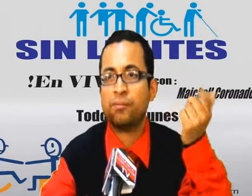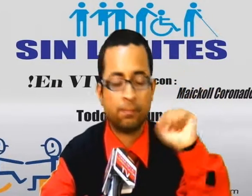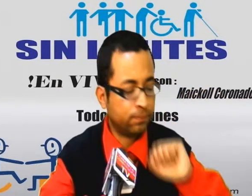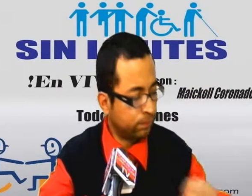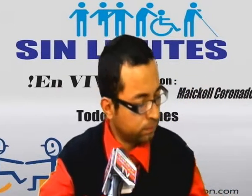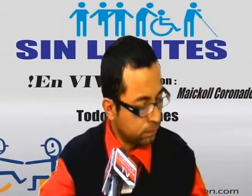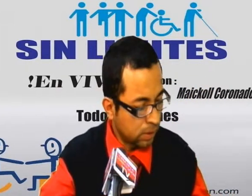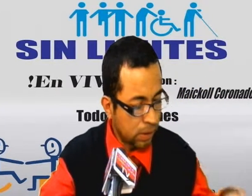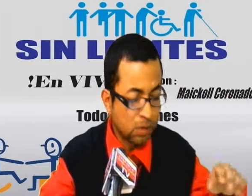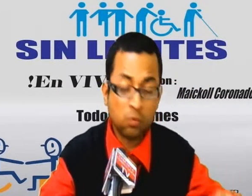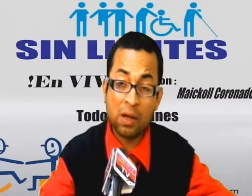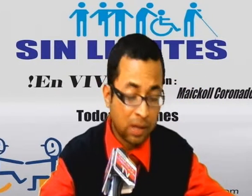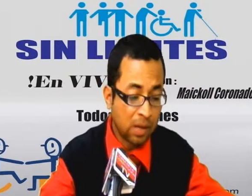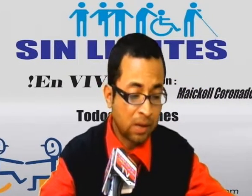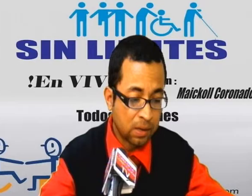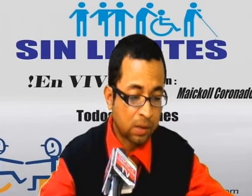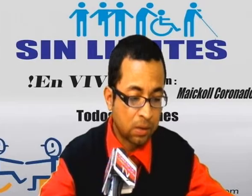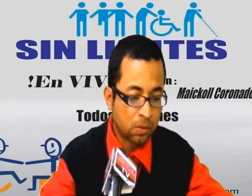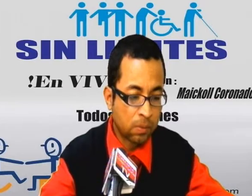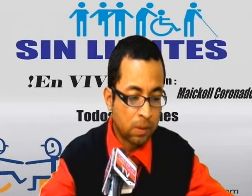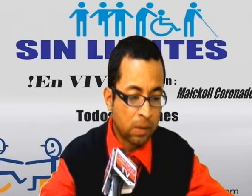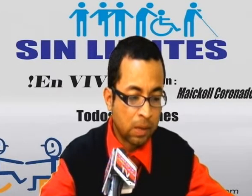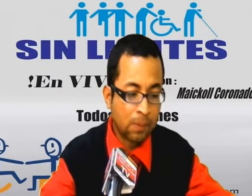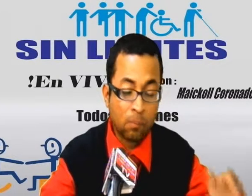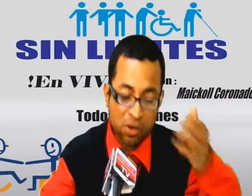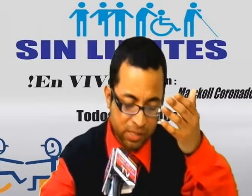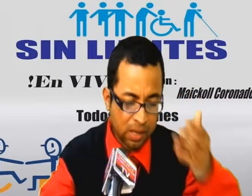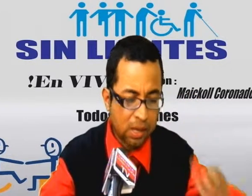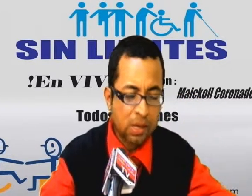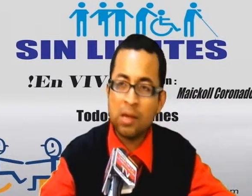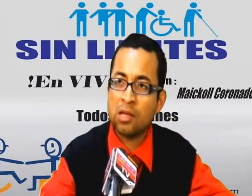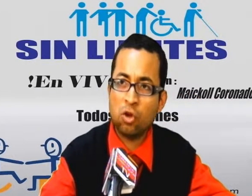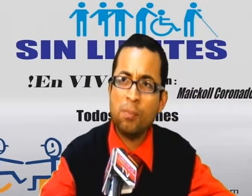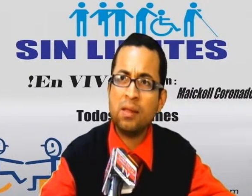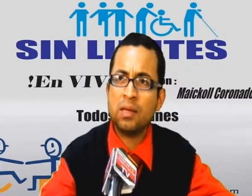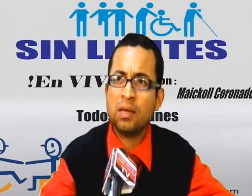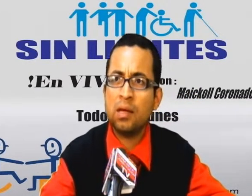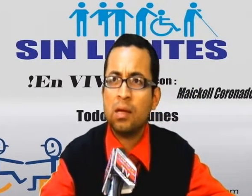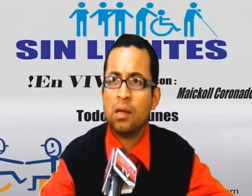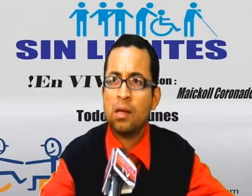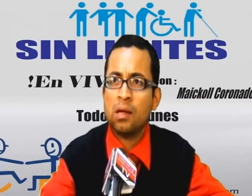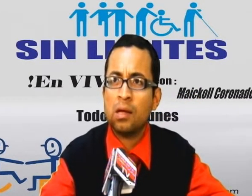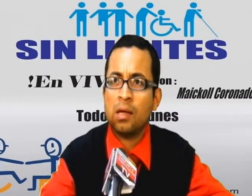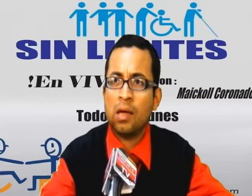oír. Es una gran muestra que solamente